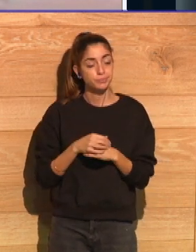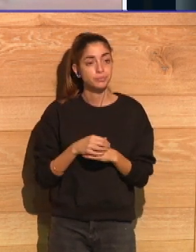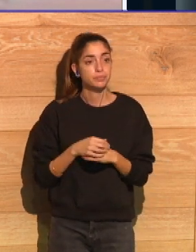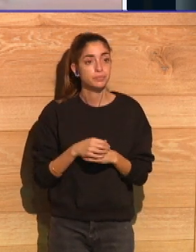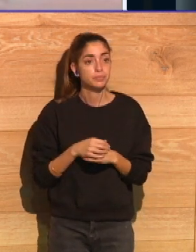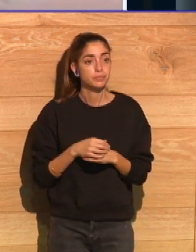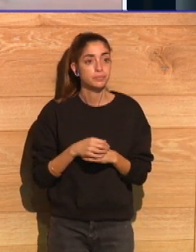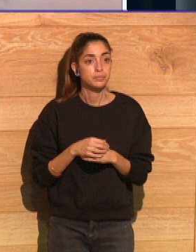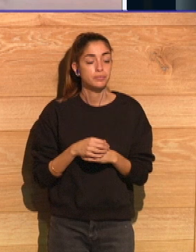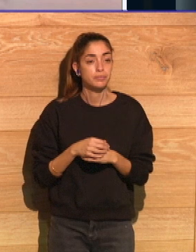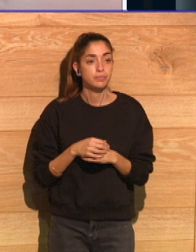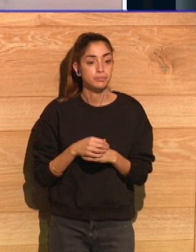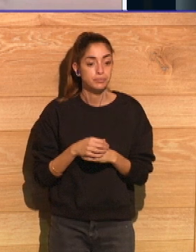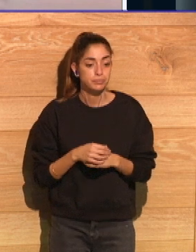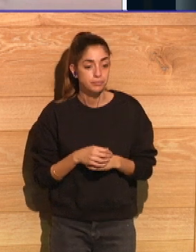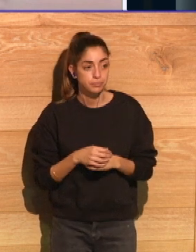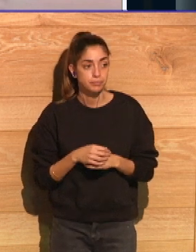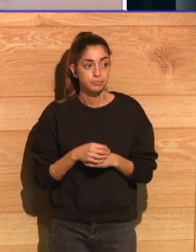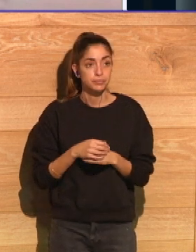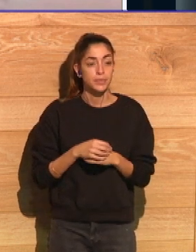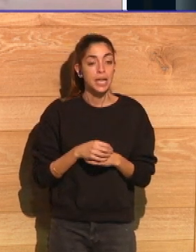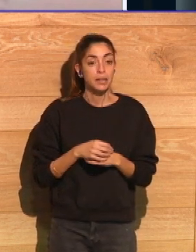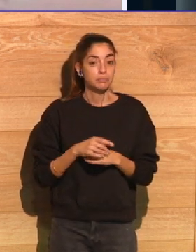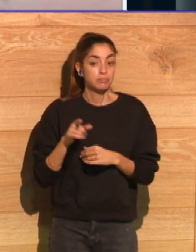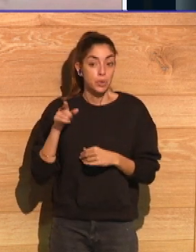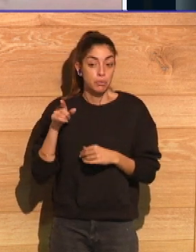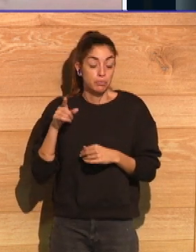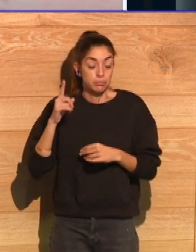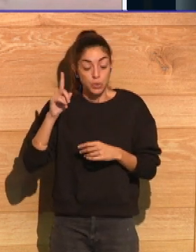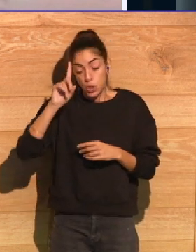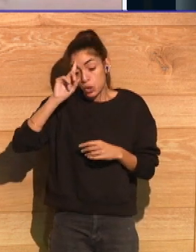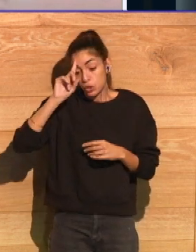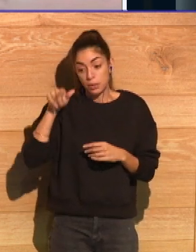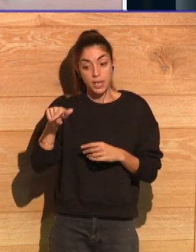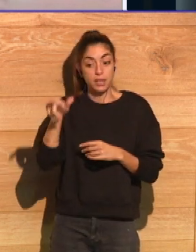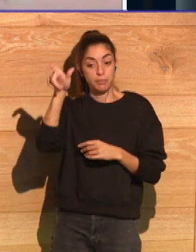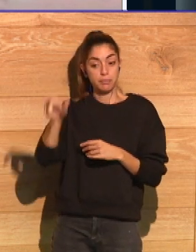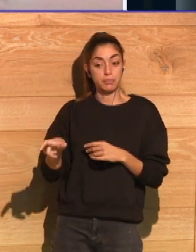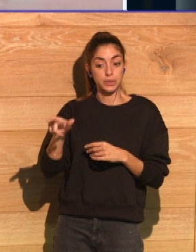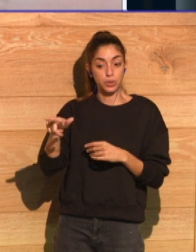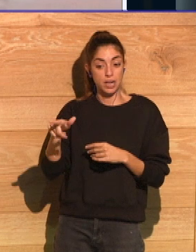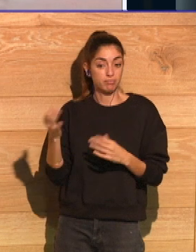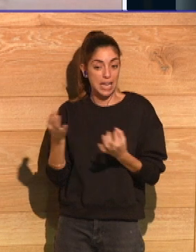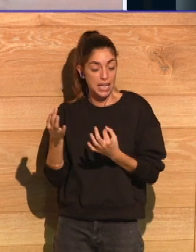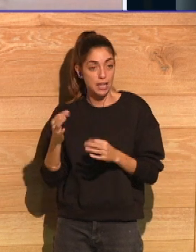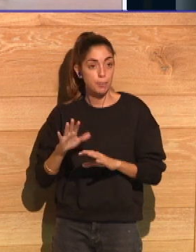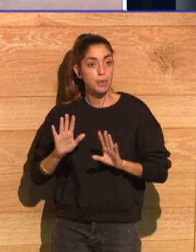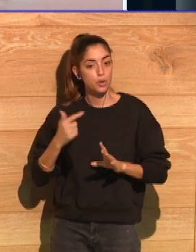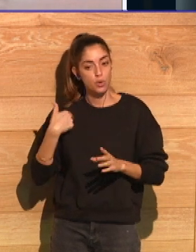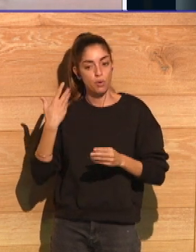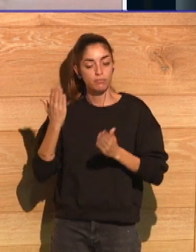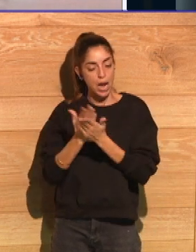una trascendentalista americana. Yo no sabía lo que era eso, aunque lo había estudiado durante muchos años. Pero